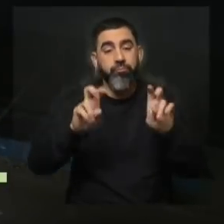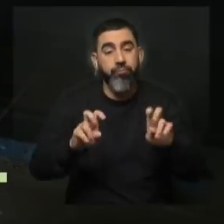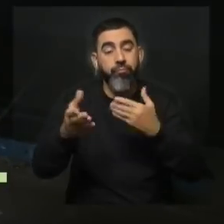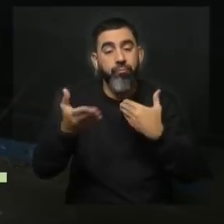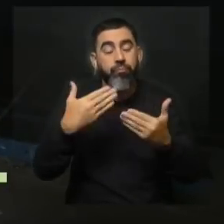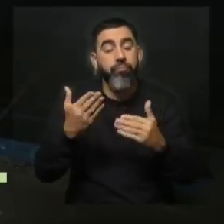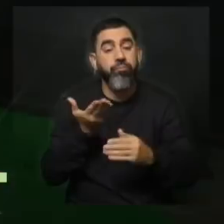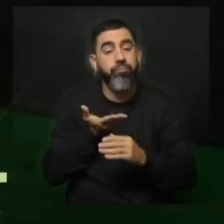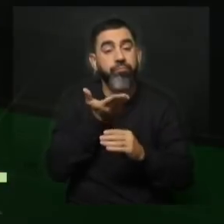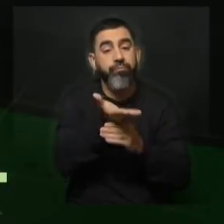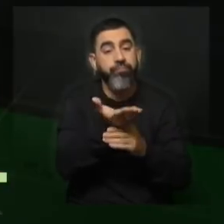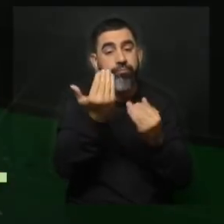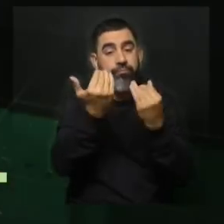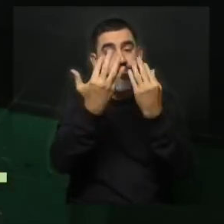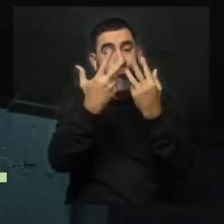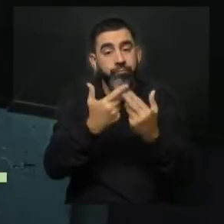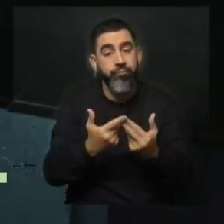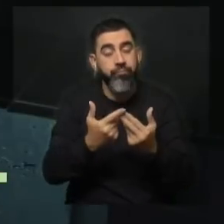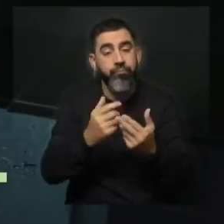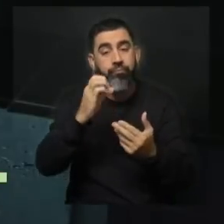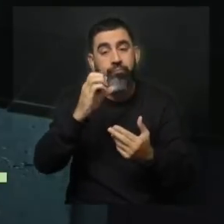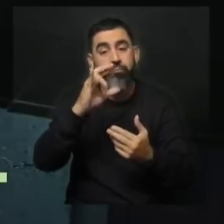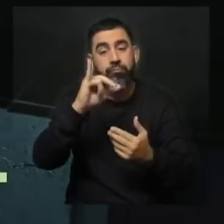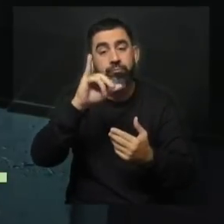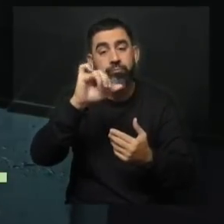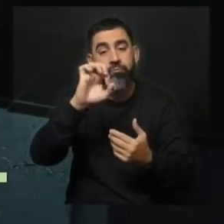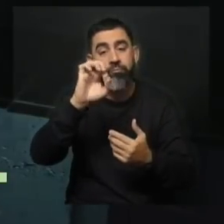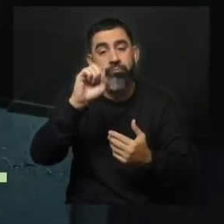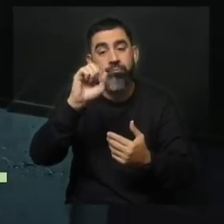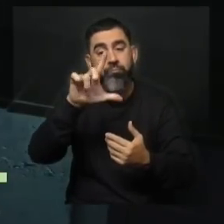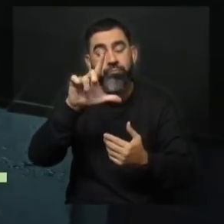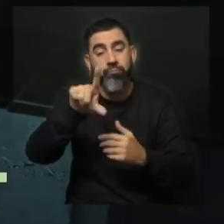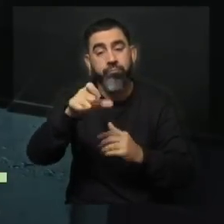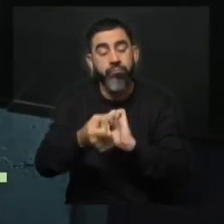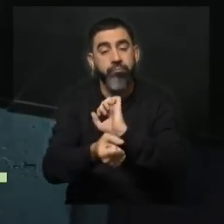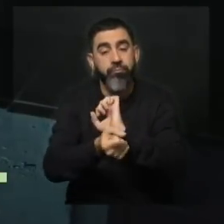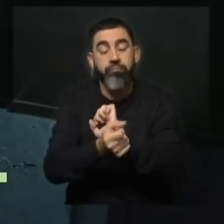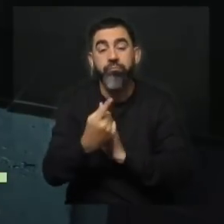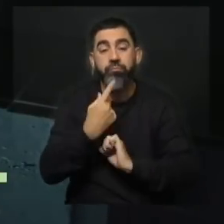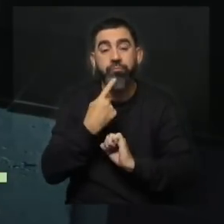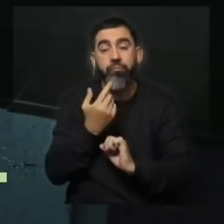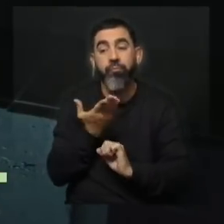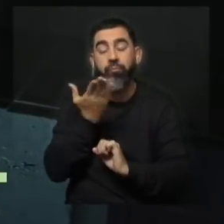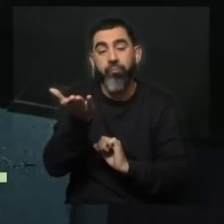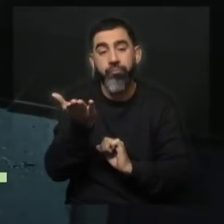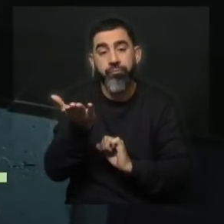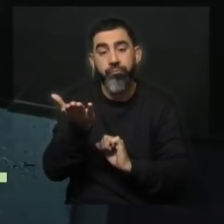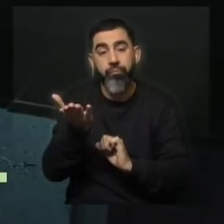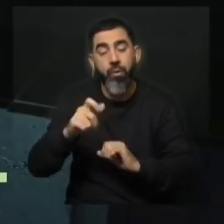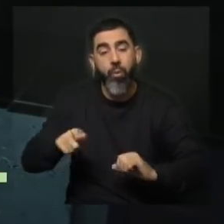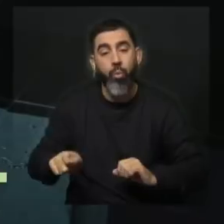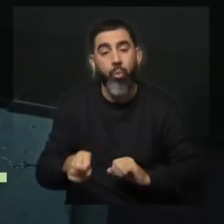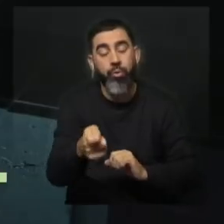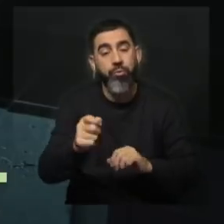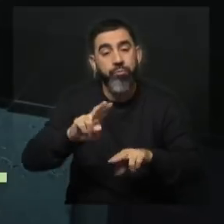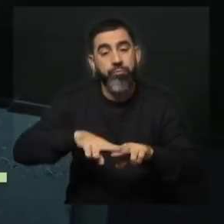que ver con la petición de la Organización de criso ldex esas políticas porque solicita que se inicie juicios